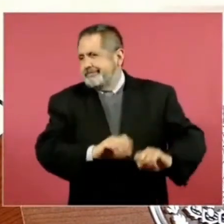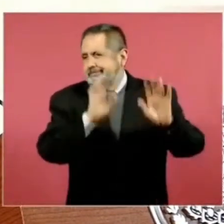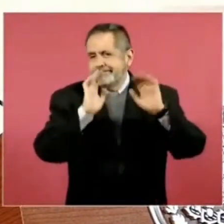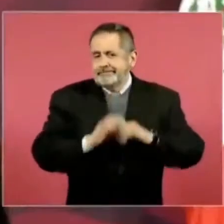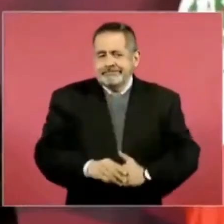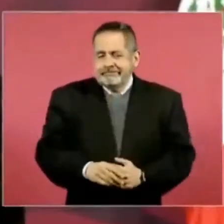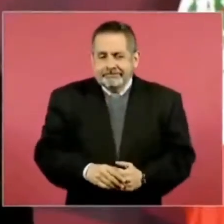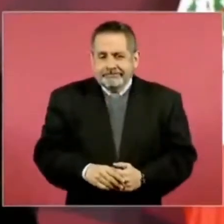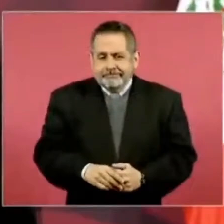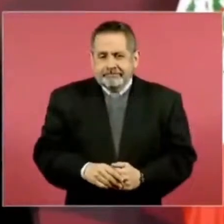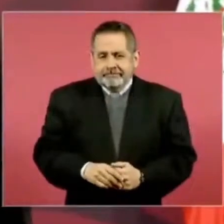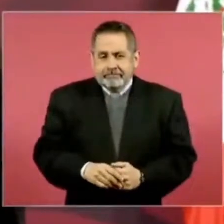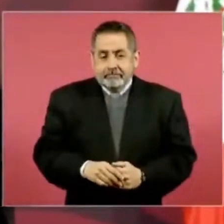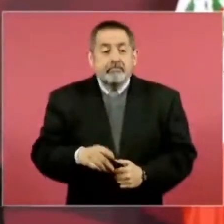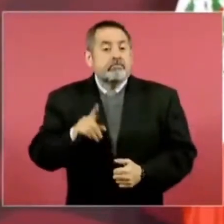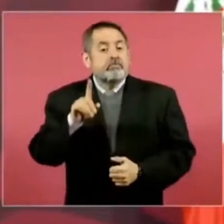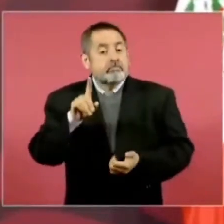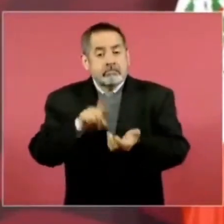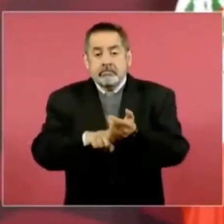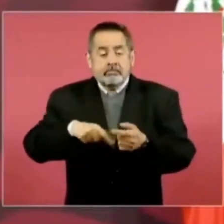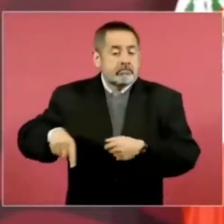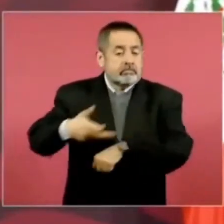mucho menos en familia.